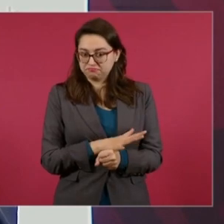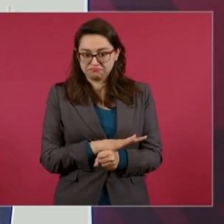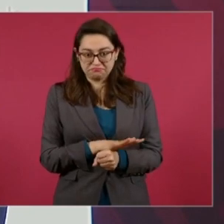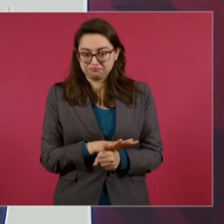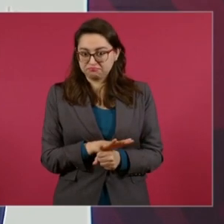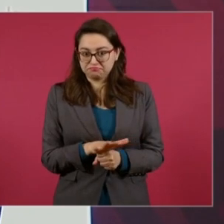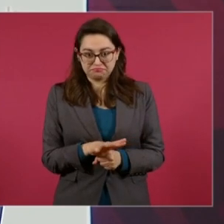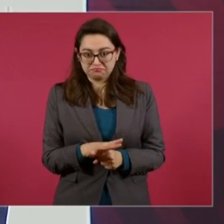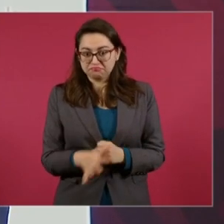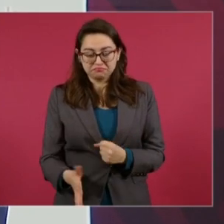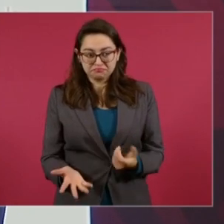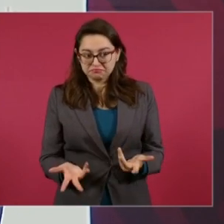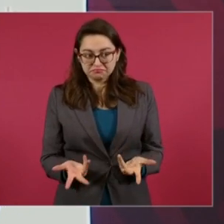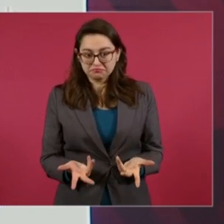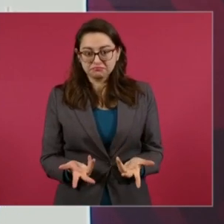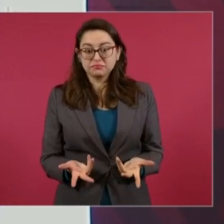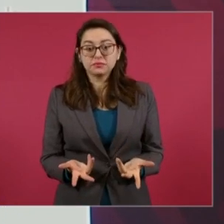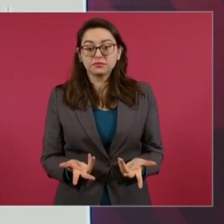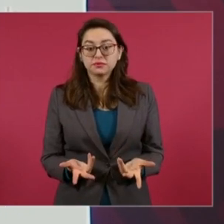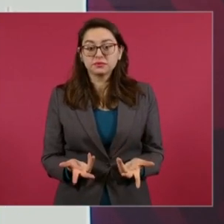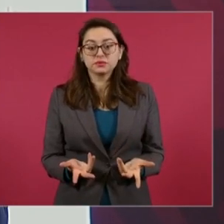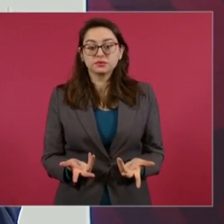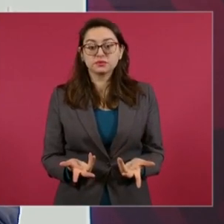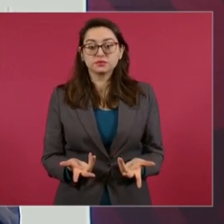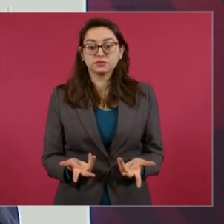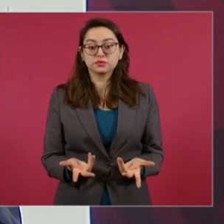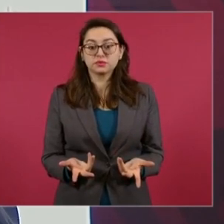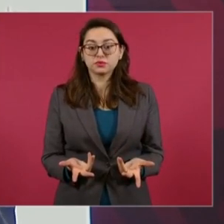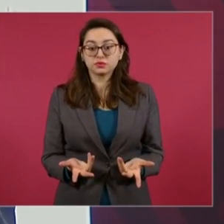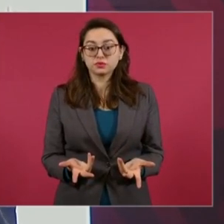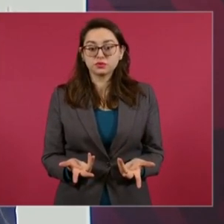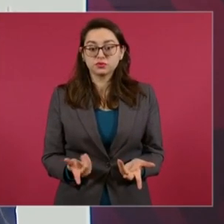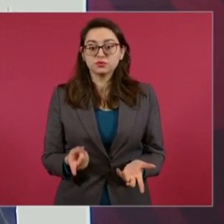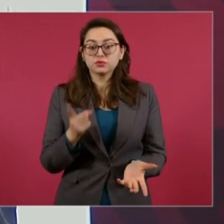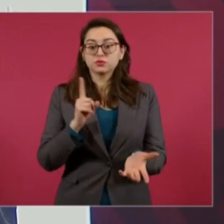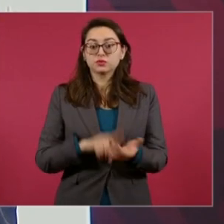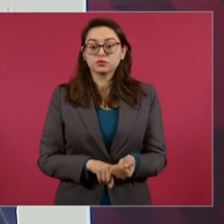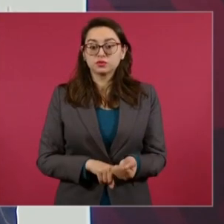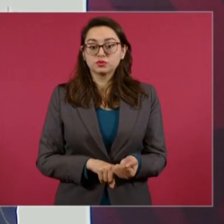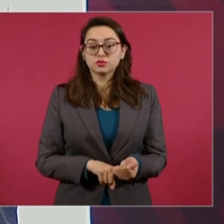que no se enteren?